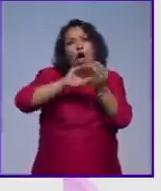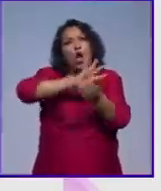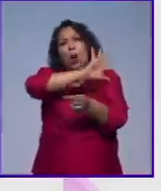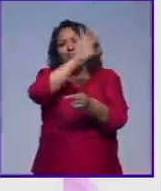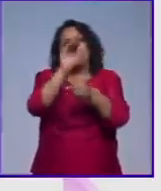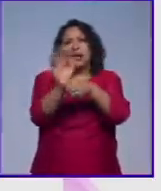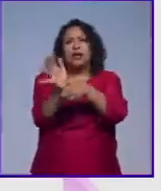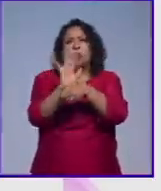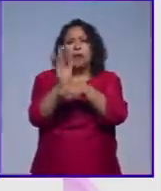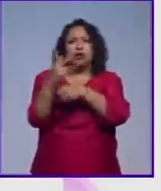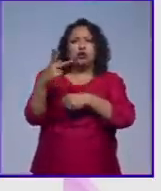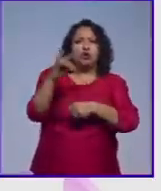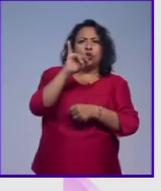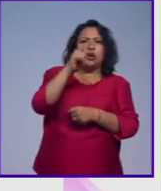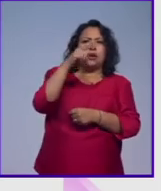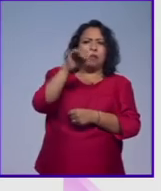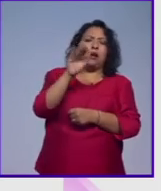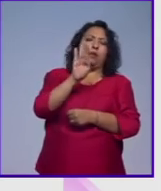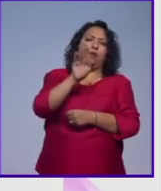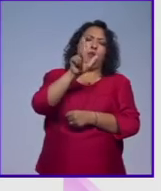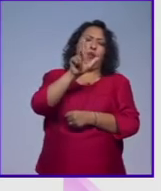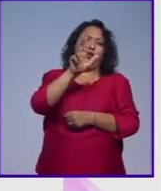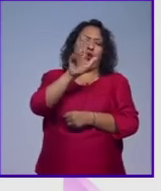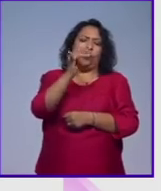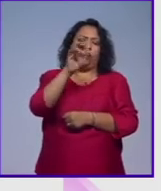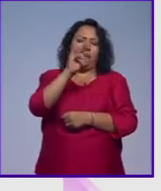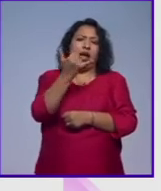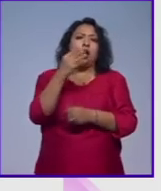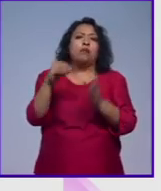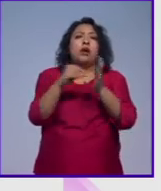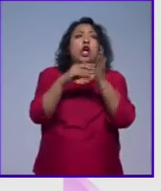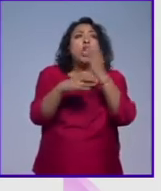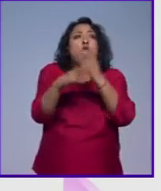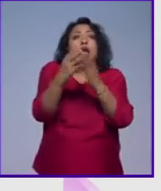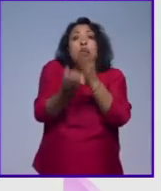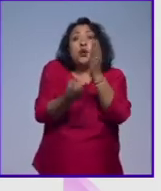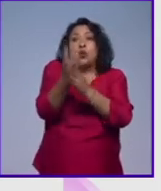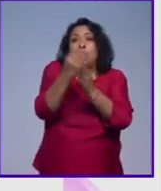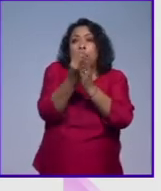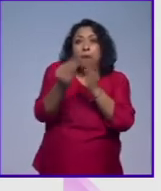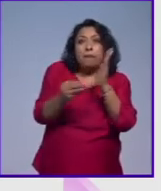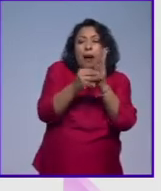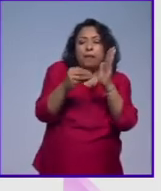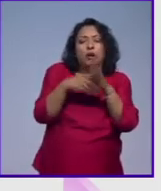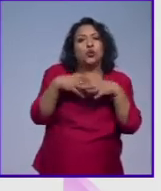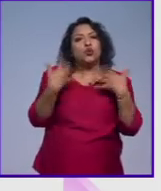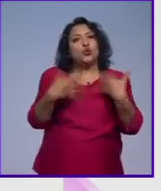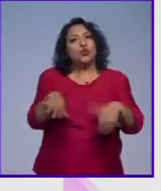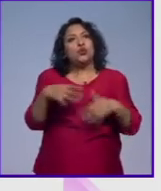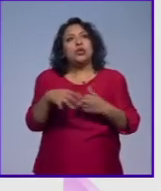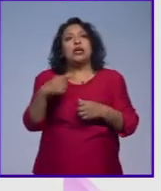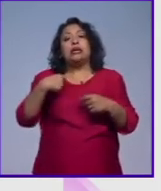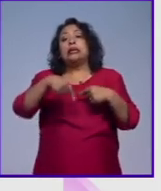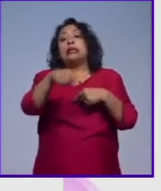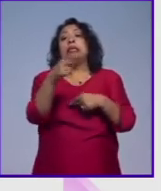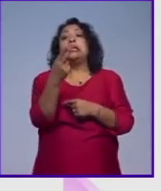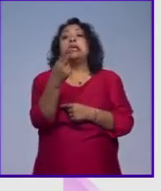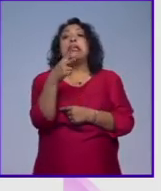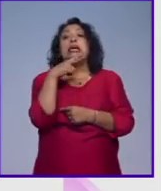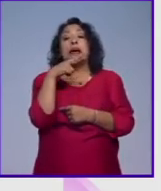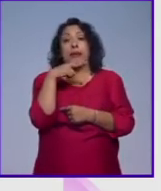de Ingmar Bergman, en Blu-ray y con algunas cosas nuevas que con algunos adicionales y extras. Sí, así que bueno, de aquí pues, a Navidad